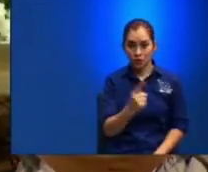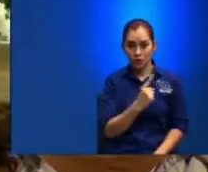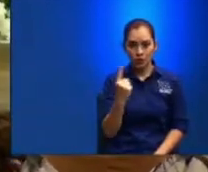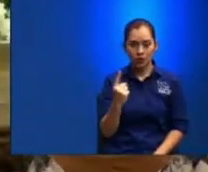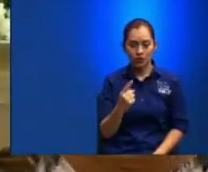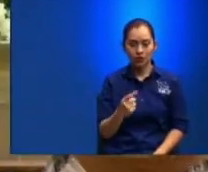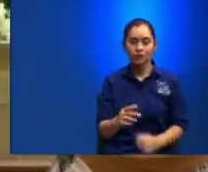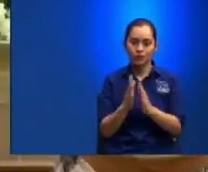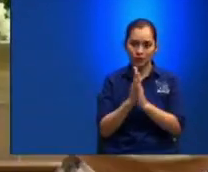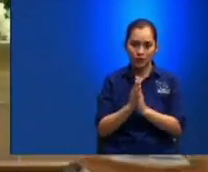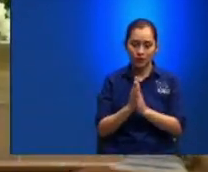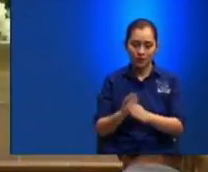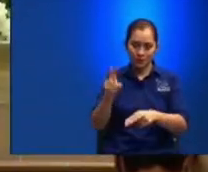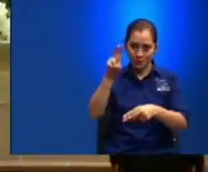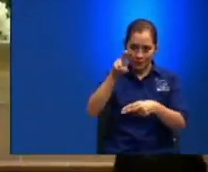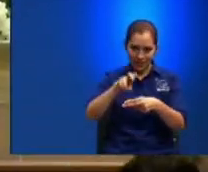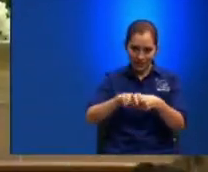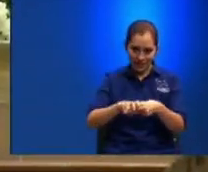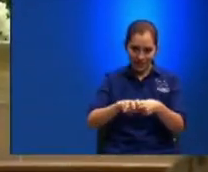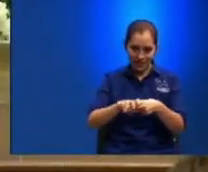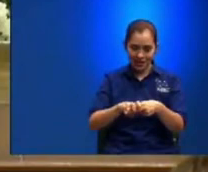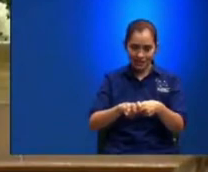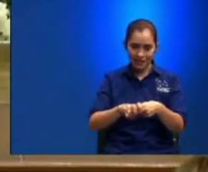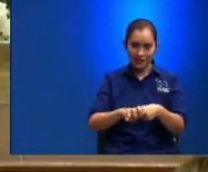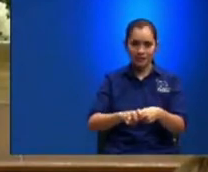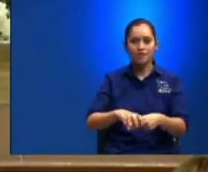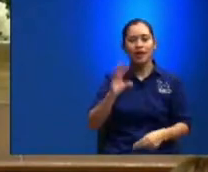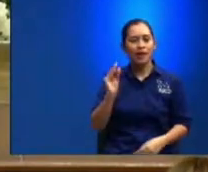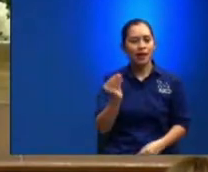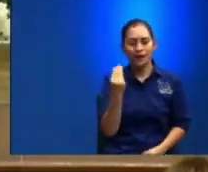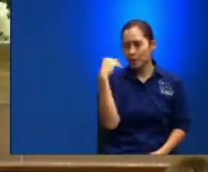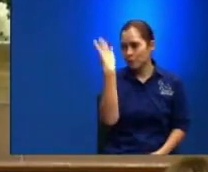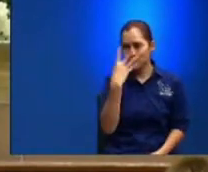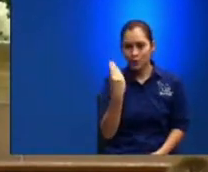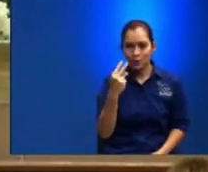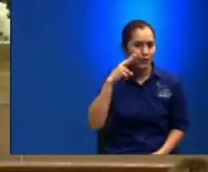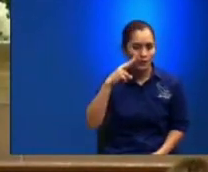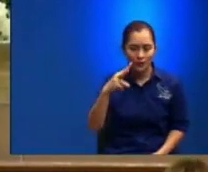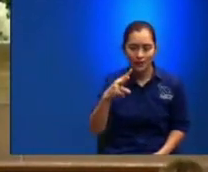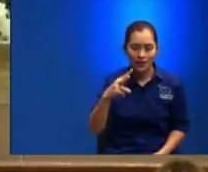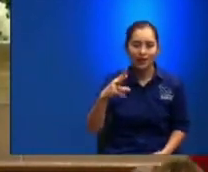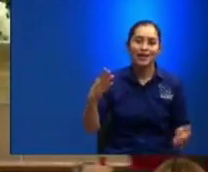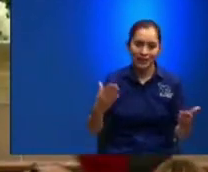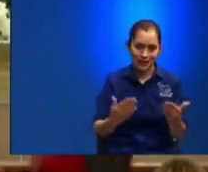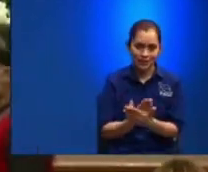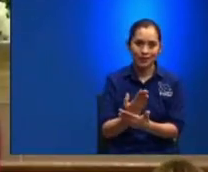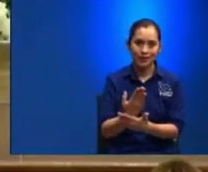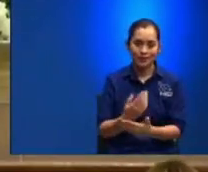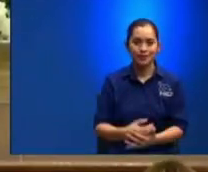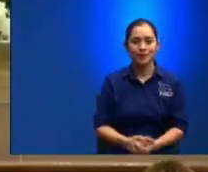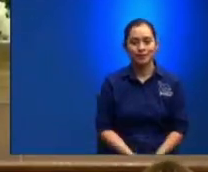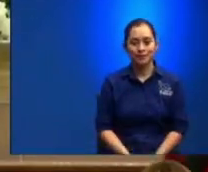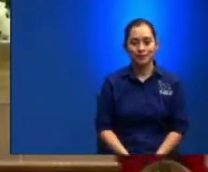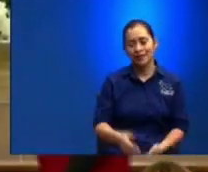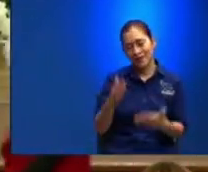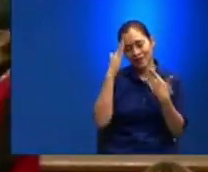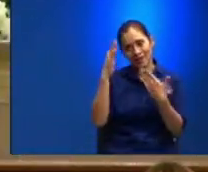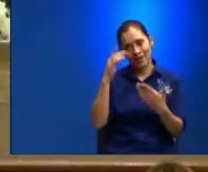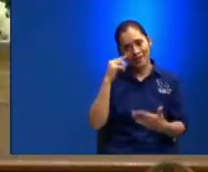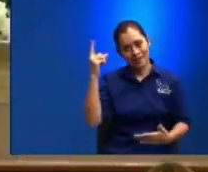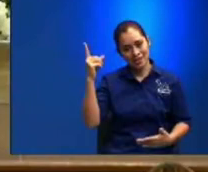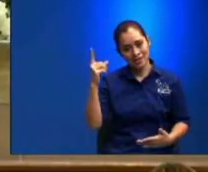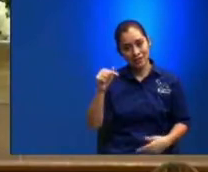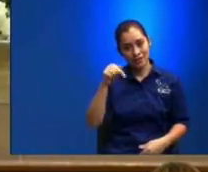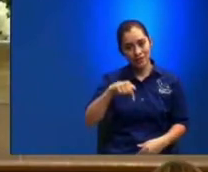ustedes que el lindo poderles ver de nuevo gracias a dios gracias a dios por eso vamos a hacer